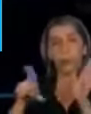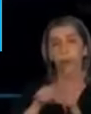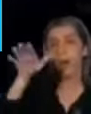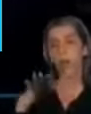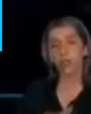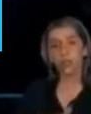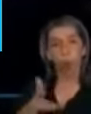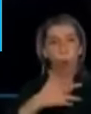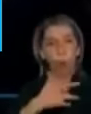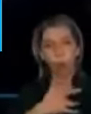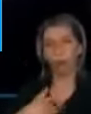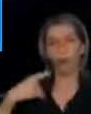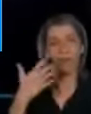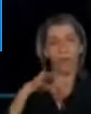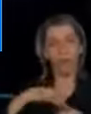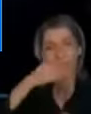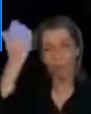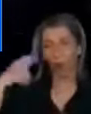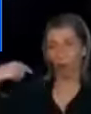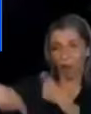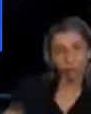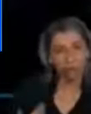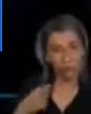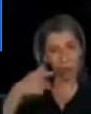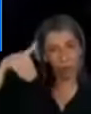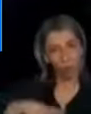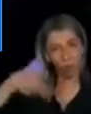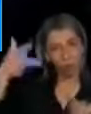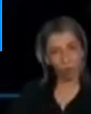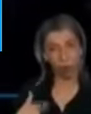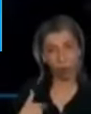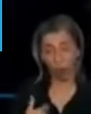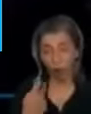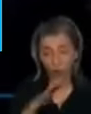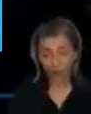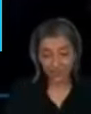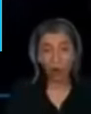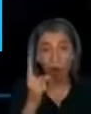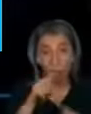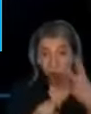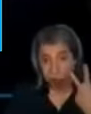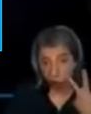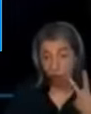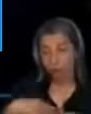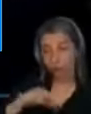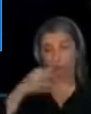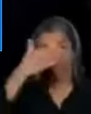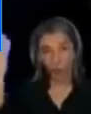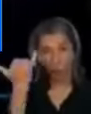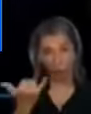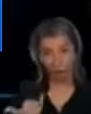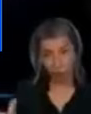mismo Massa hablando de propuestas de seguridad en Tigre, ¿sí? Cuando él lleva, digamos, un buen rato siendo ministro de la Nación.